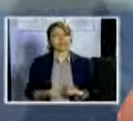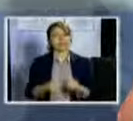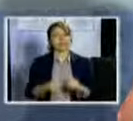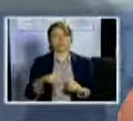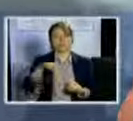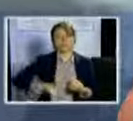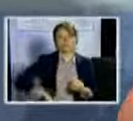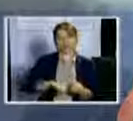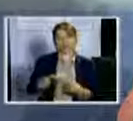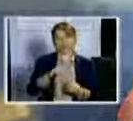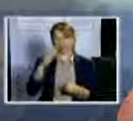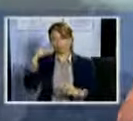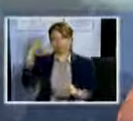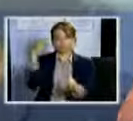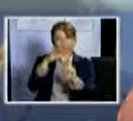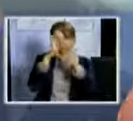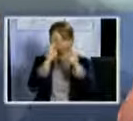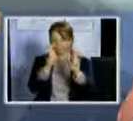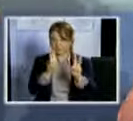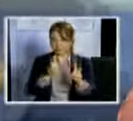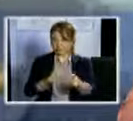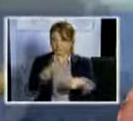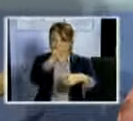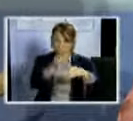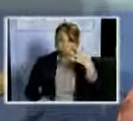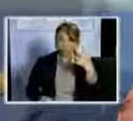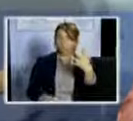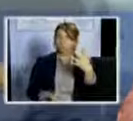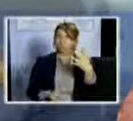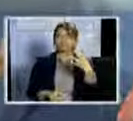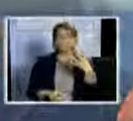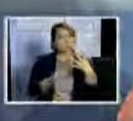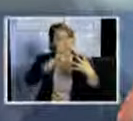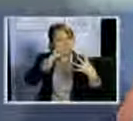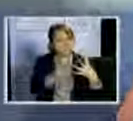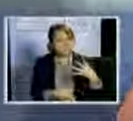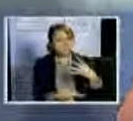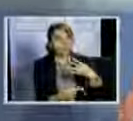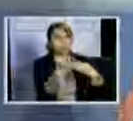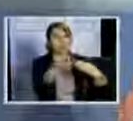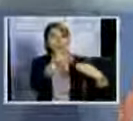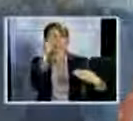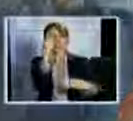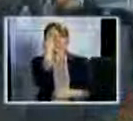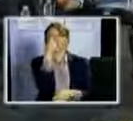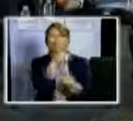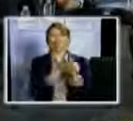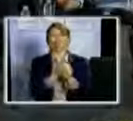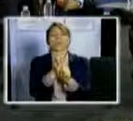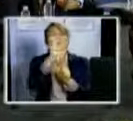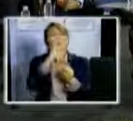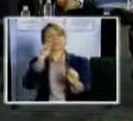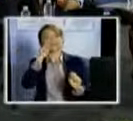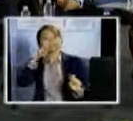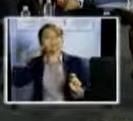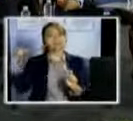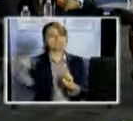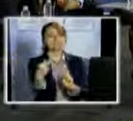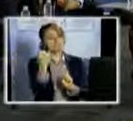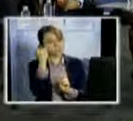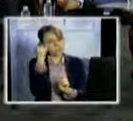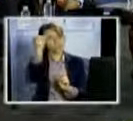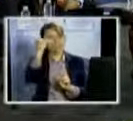analizamos hoy, y que es que en todos se habló de un cambio de paradigma, ¿no? Se necesita un cambio de paradigma